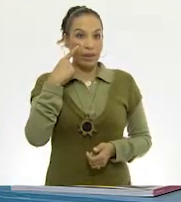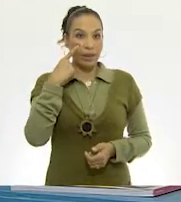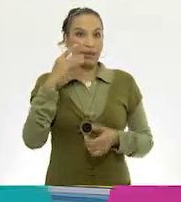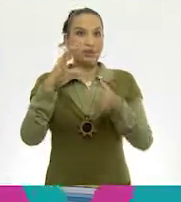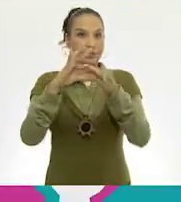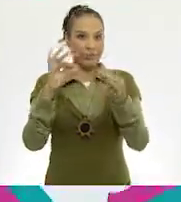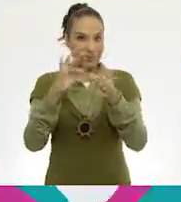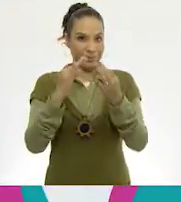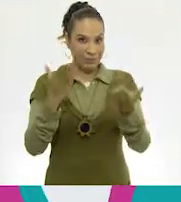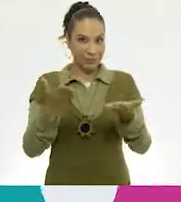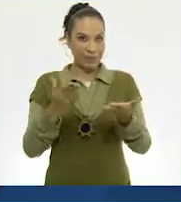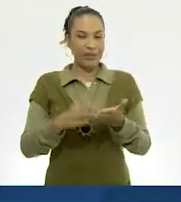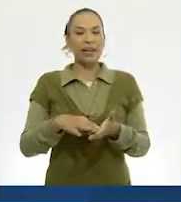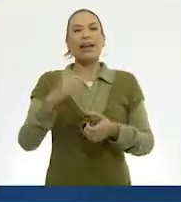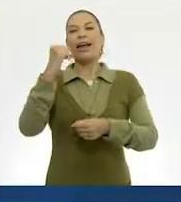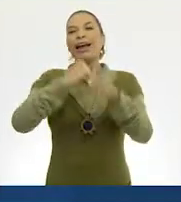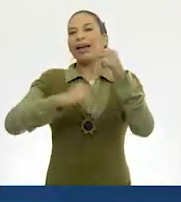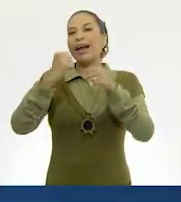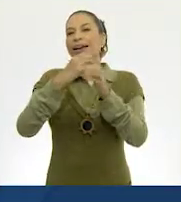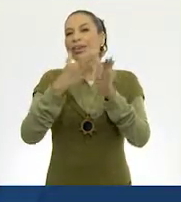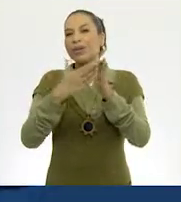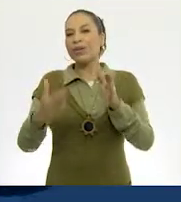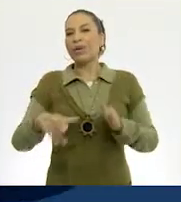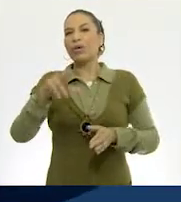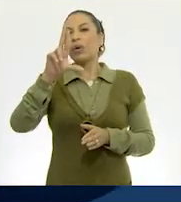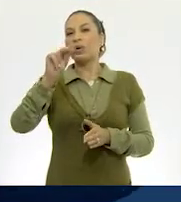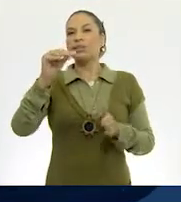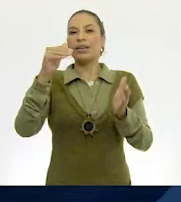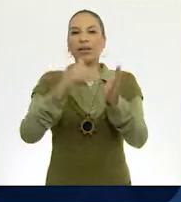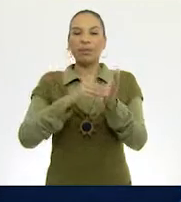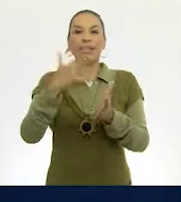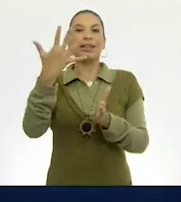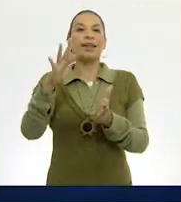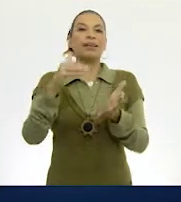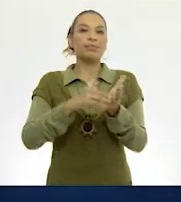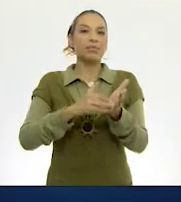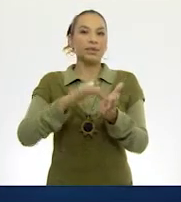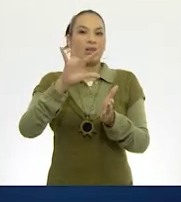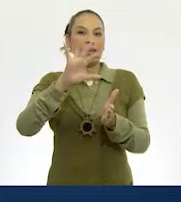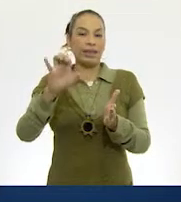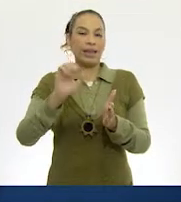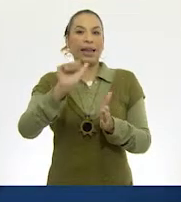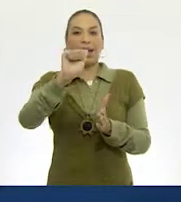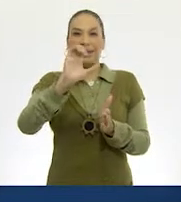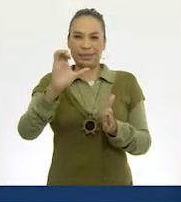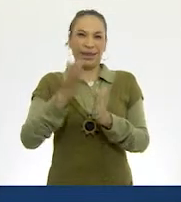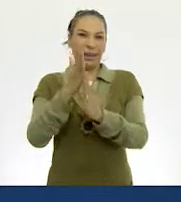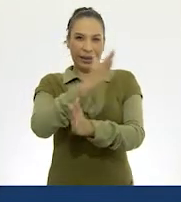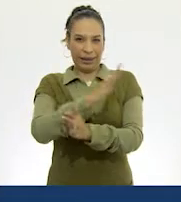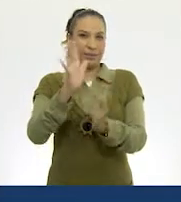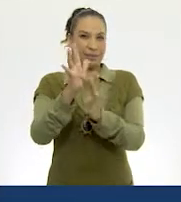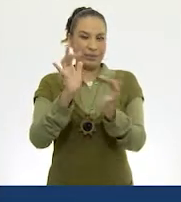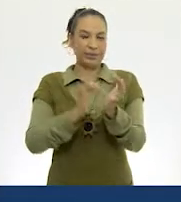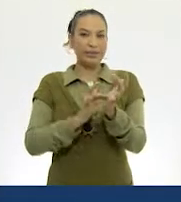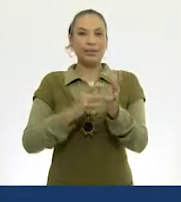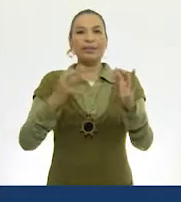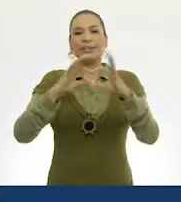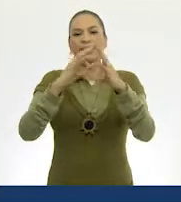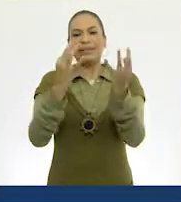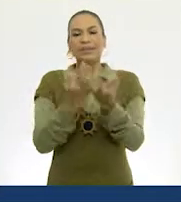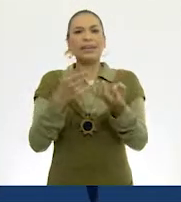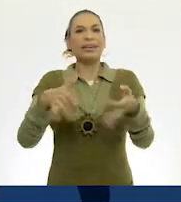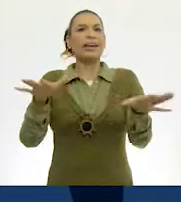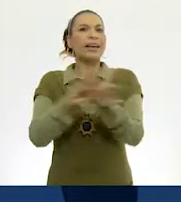lectura. Entre los años 80.000 y 10.500 a.C., la Tierra